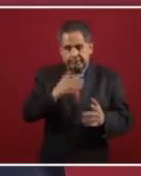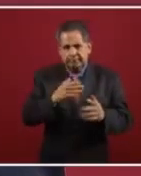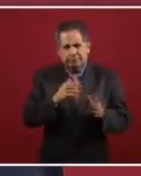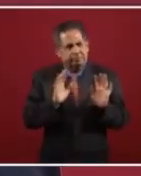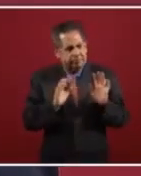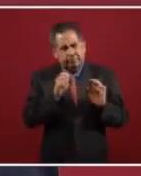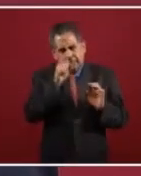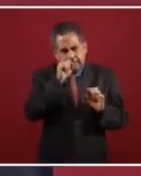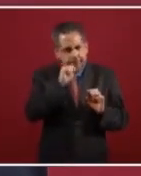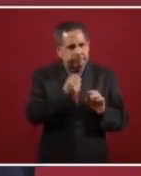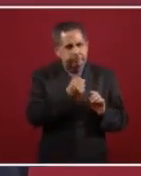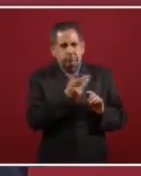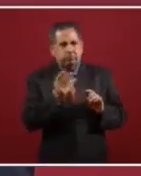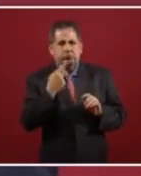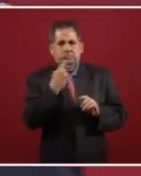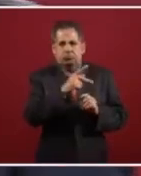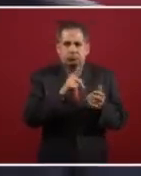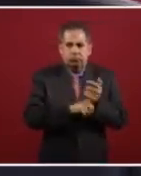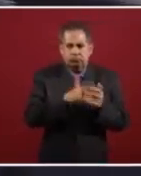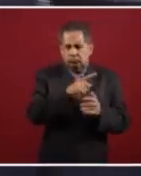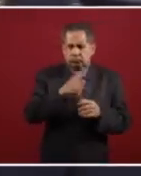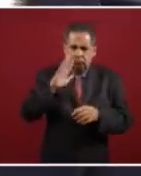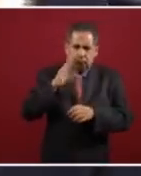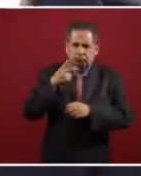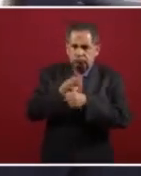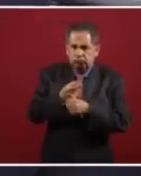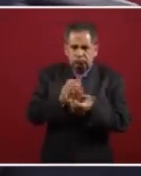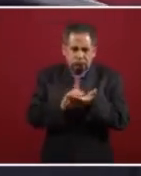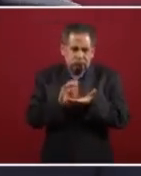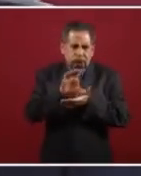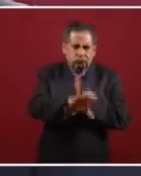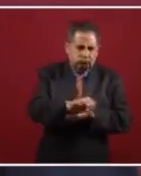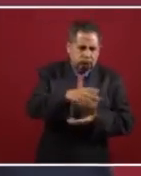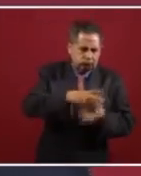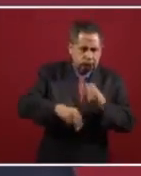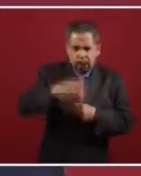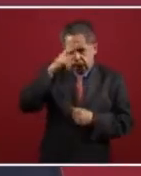general su voluntad de invertir en México.